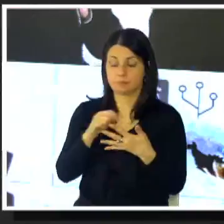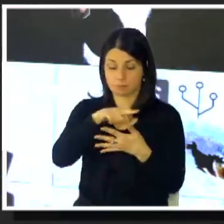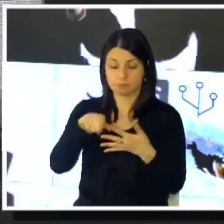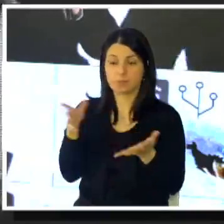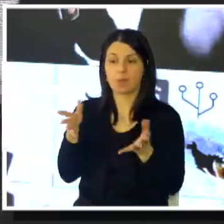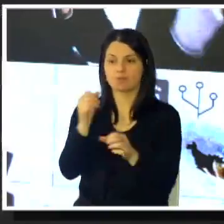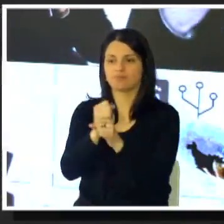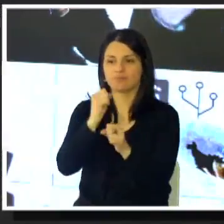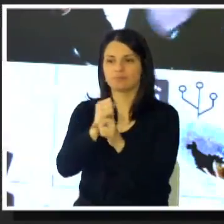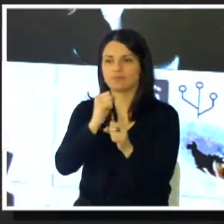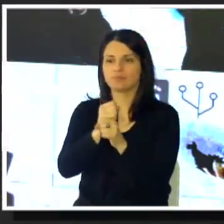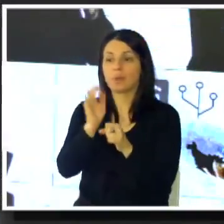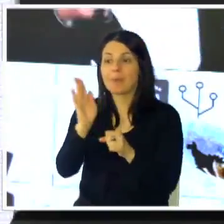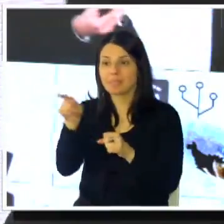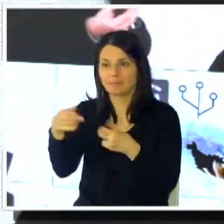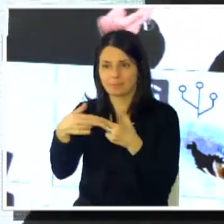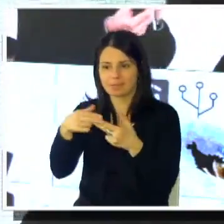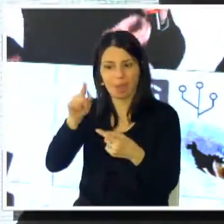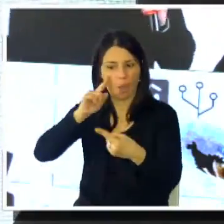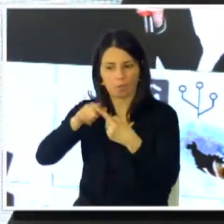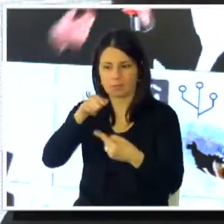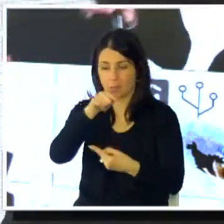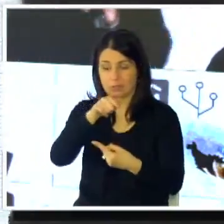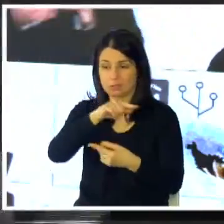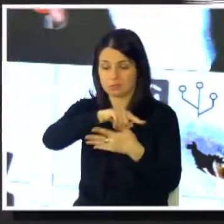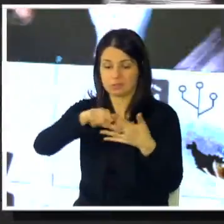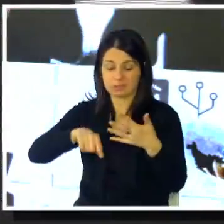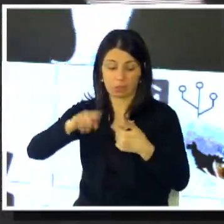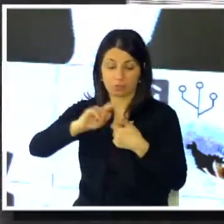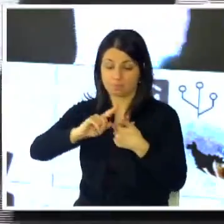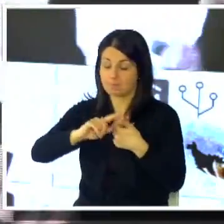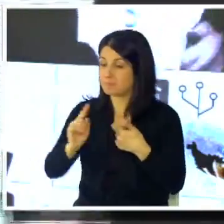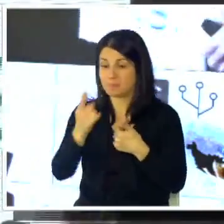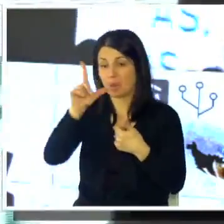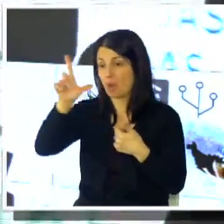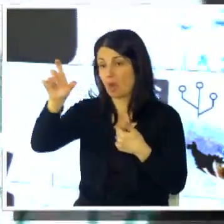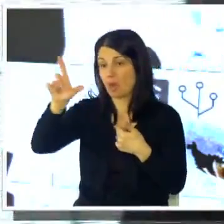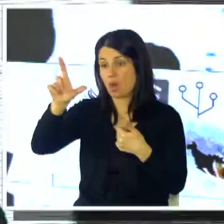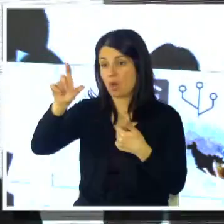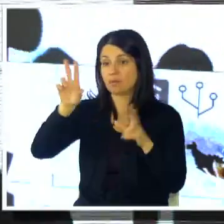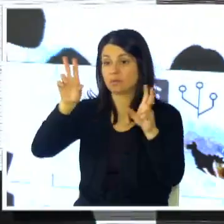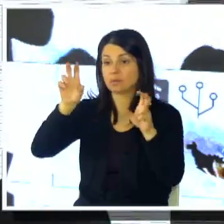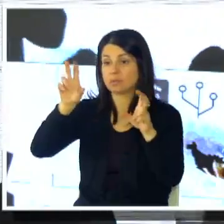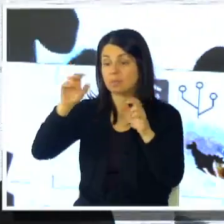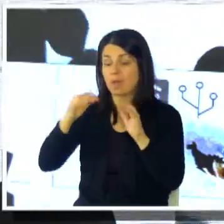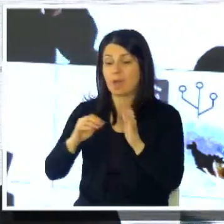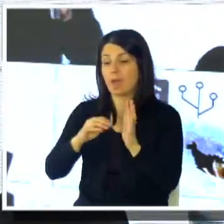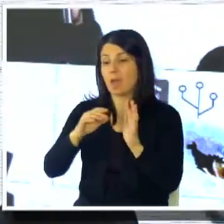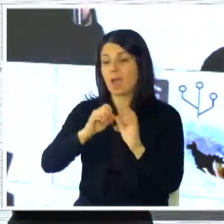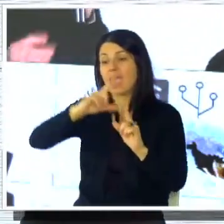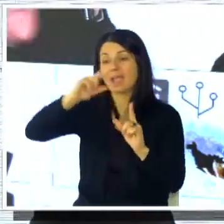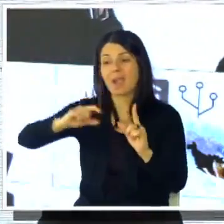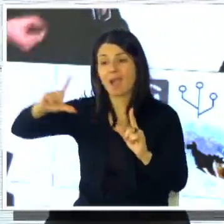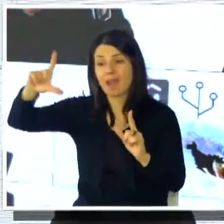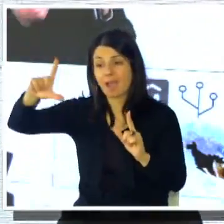trabajando sobre esta plataforma con ese objetivo. Uno de ellos, el primero, obviamente es un tema de escala. Con